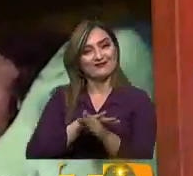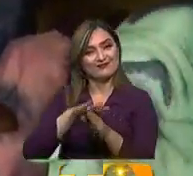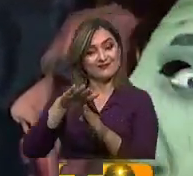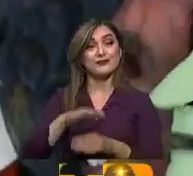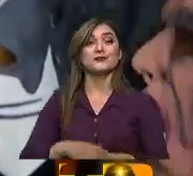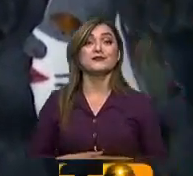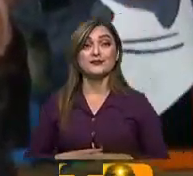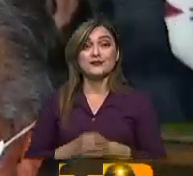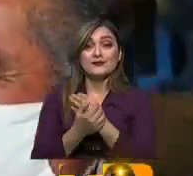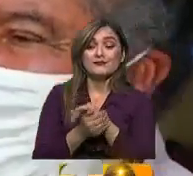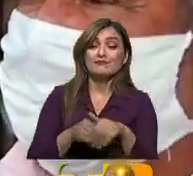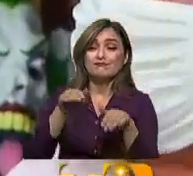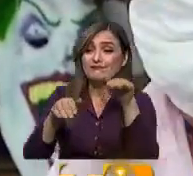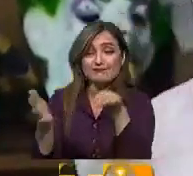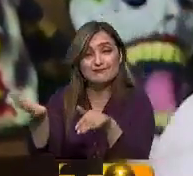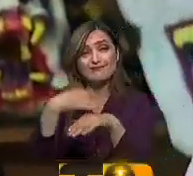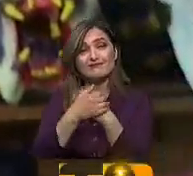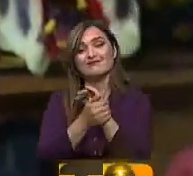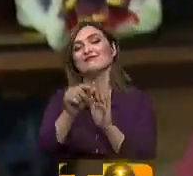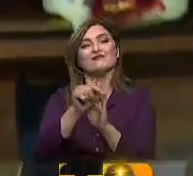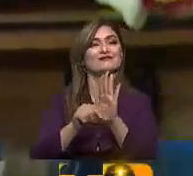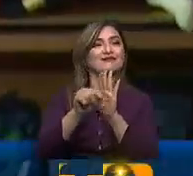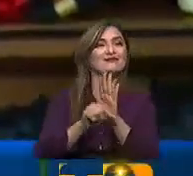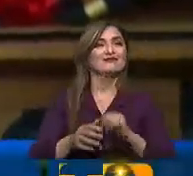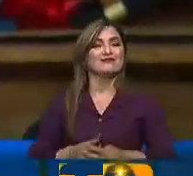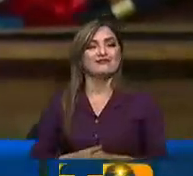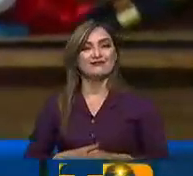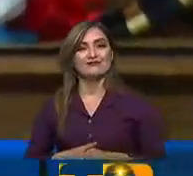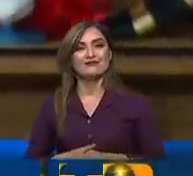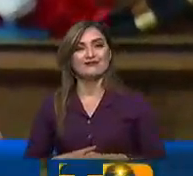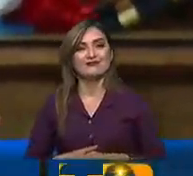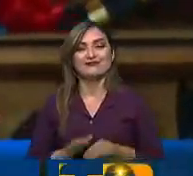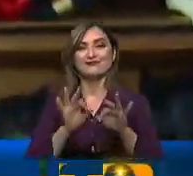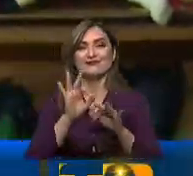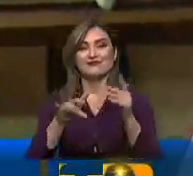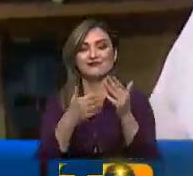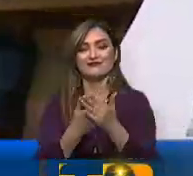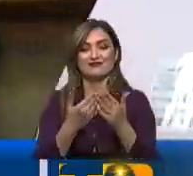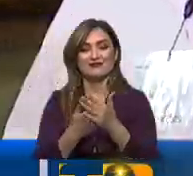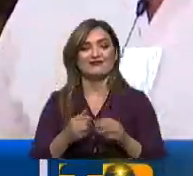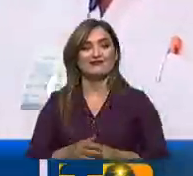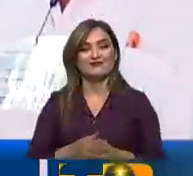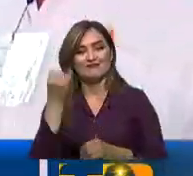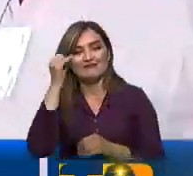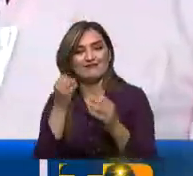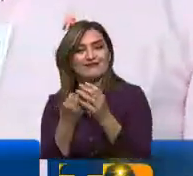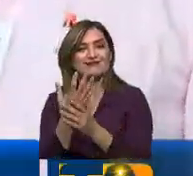hecha, aprovechen, hay muchas ofertas, muchas promociones. Está maravilloso todo, hay una